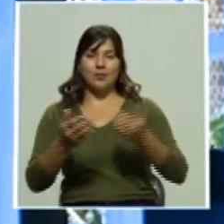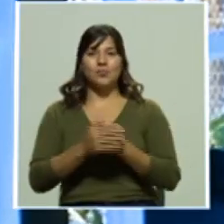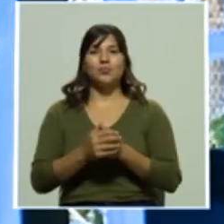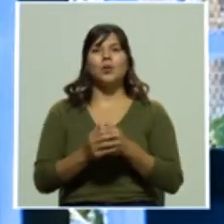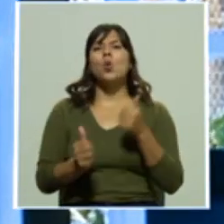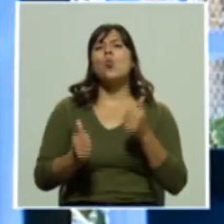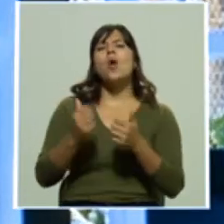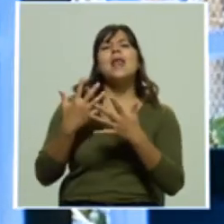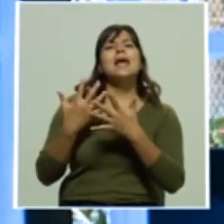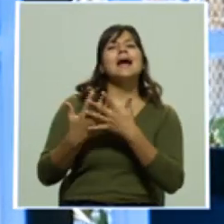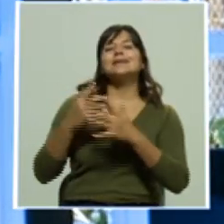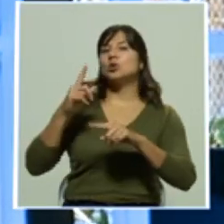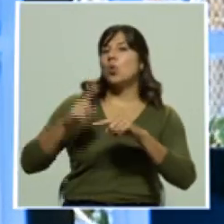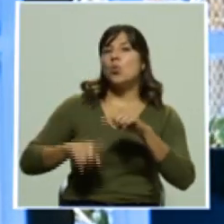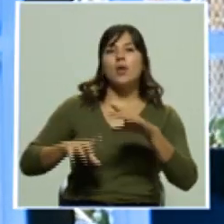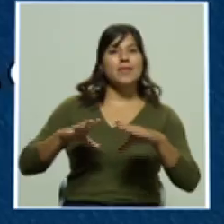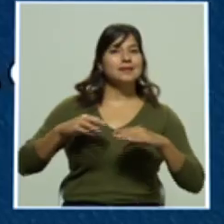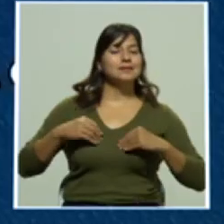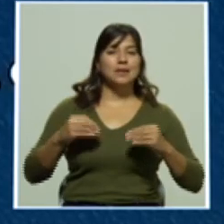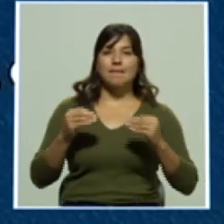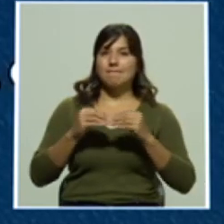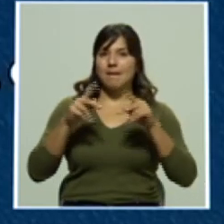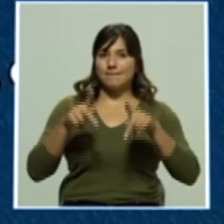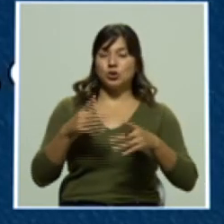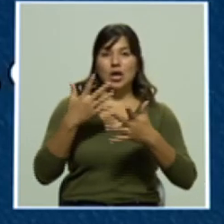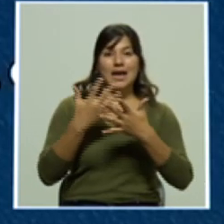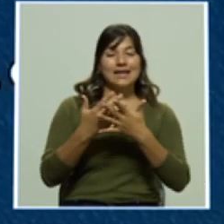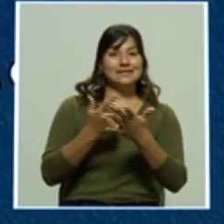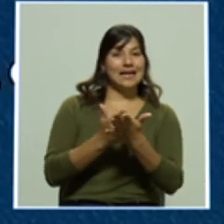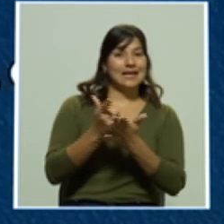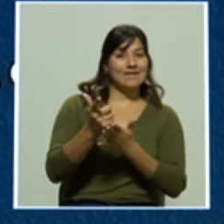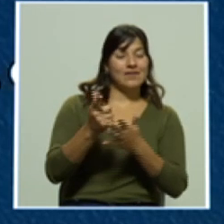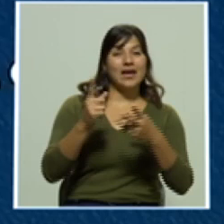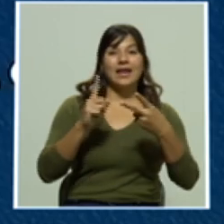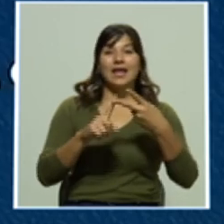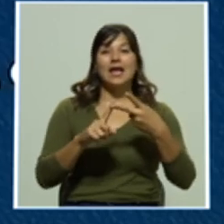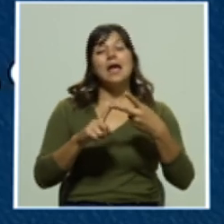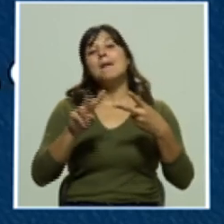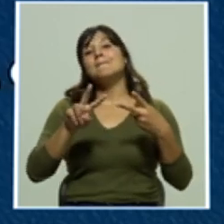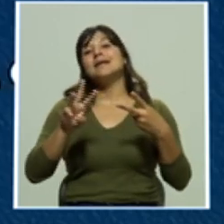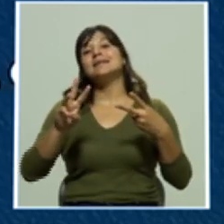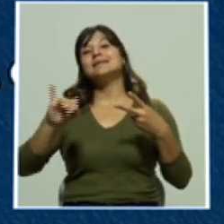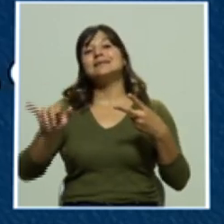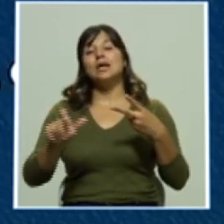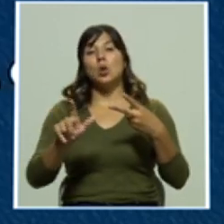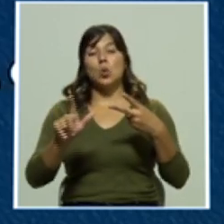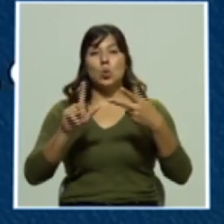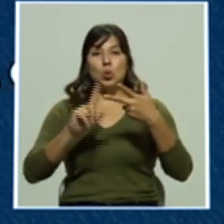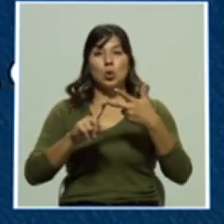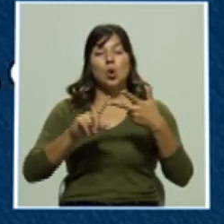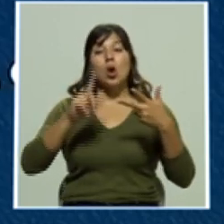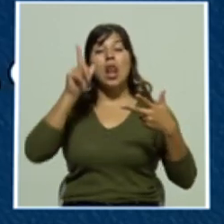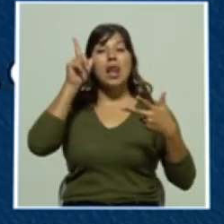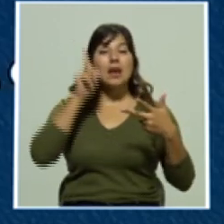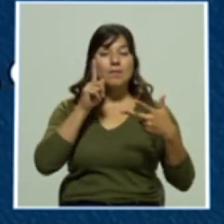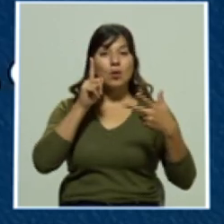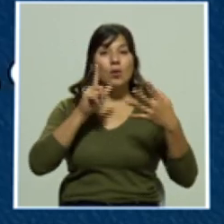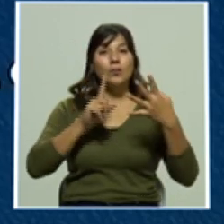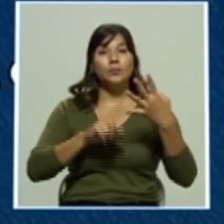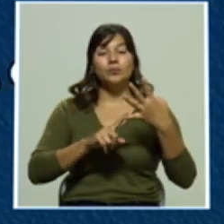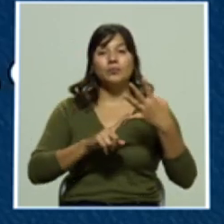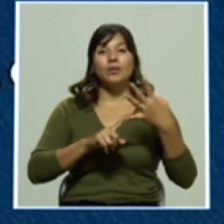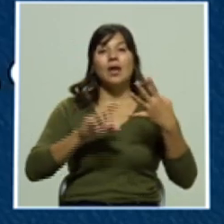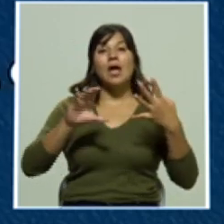pueden recibir a más personas. La cárcel de Liberia, la cárcel 26 de Julio, la cárcel de Limón, la